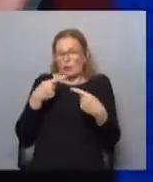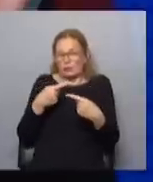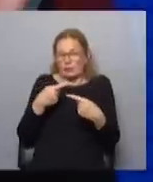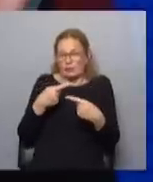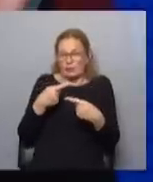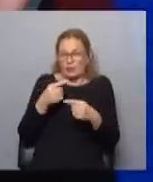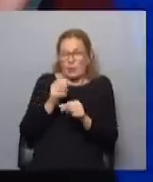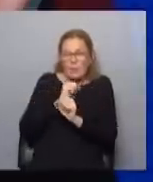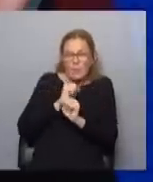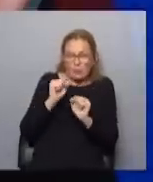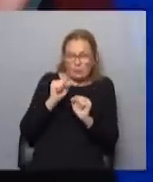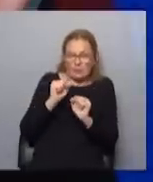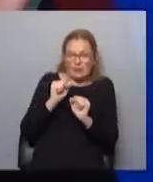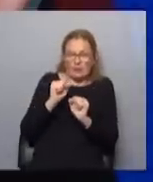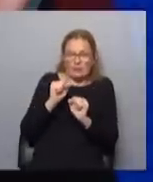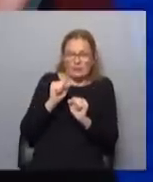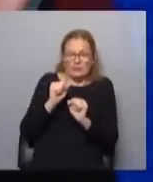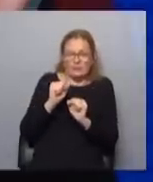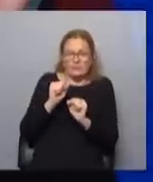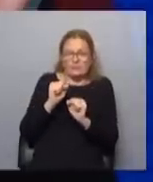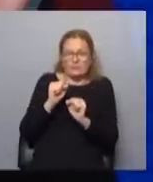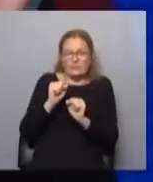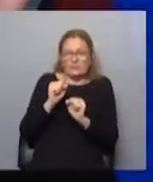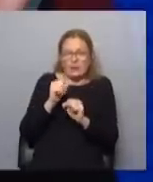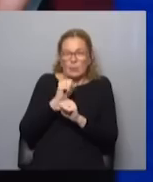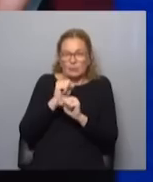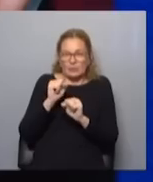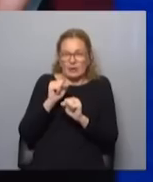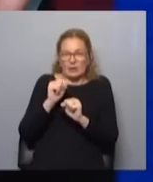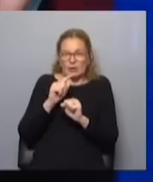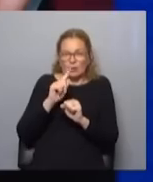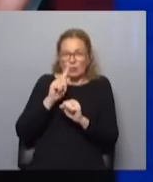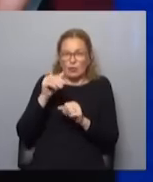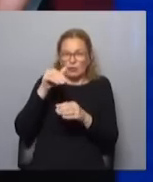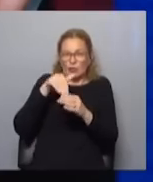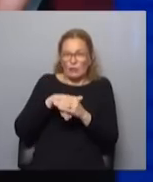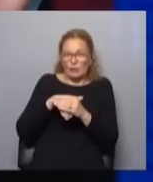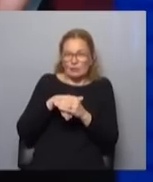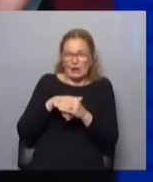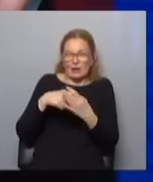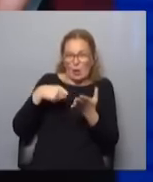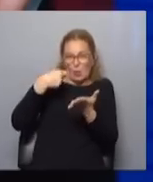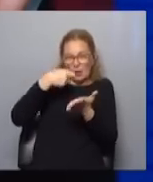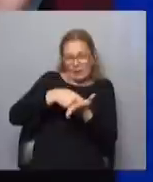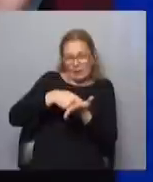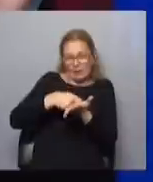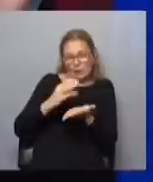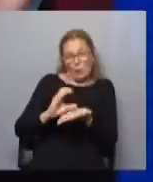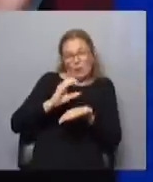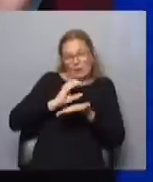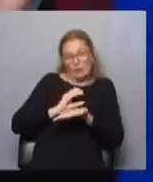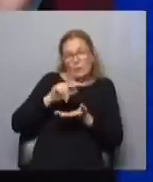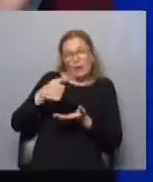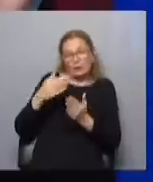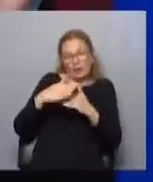imposibilidad o la posibilidad de que no se nos votará un crédito para hacer otro tipo